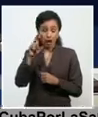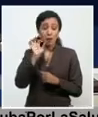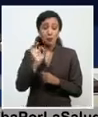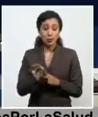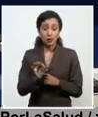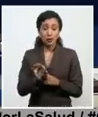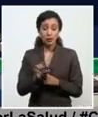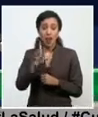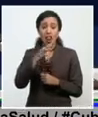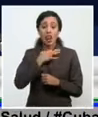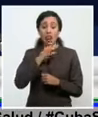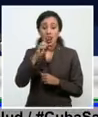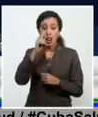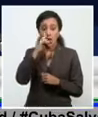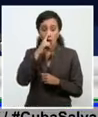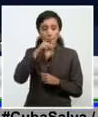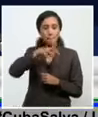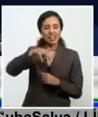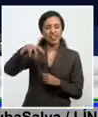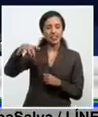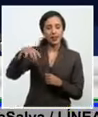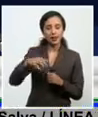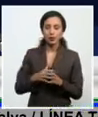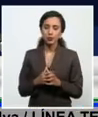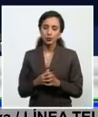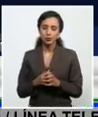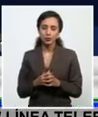León Cuervo Rubio de Pinar del Río.